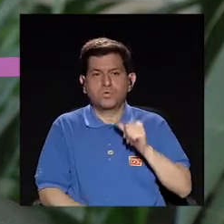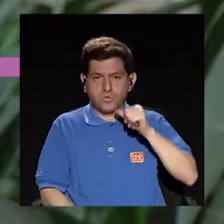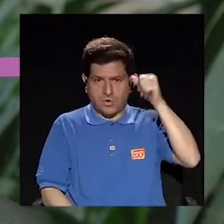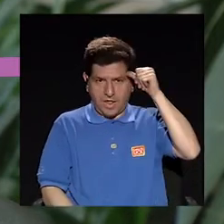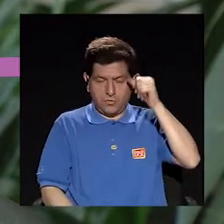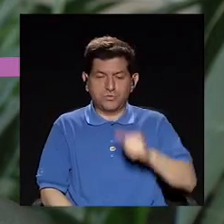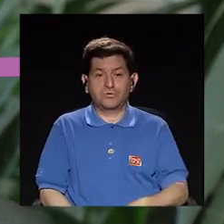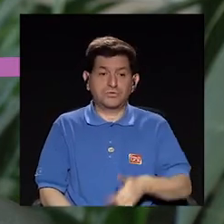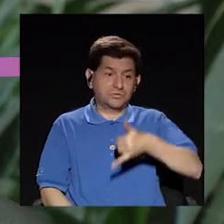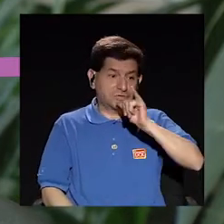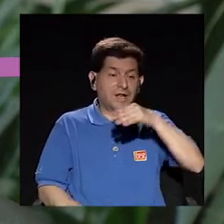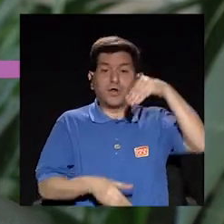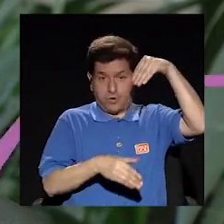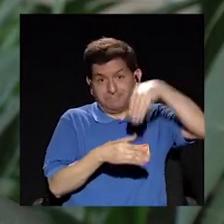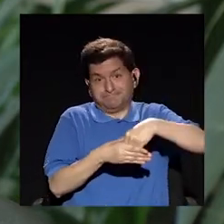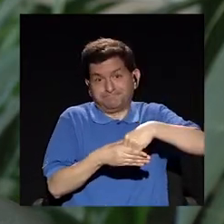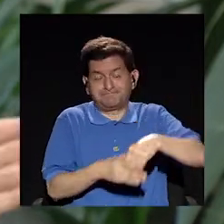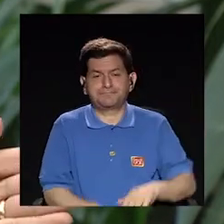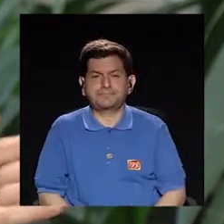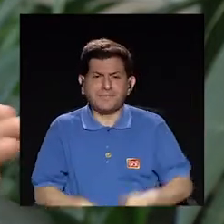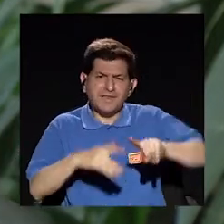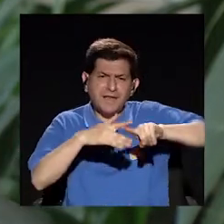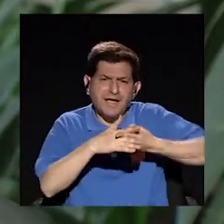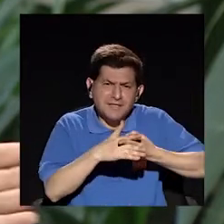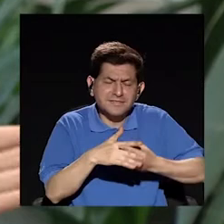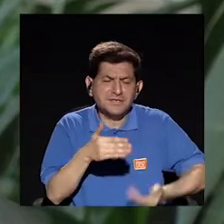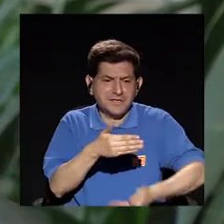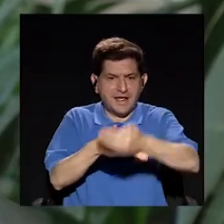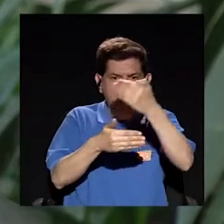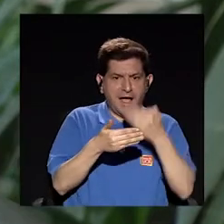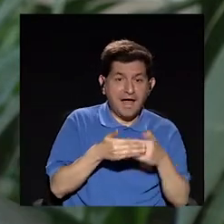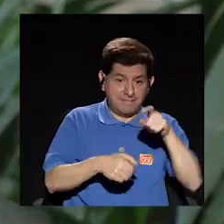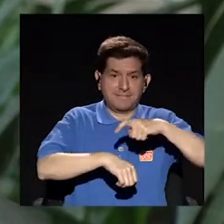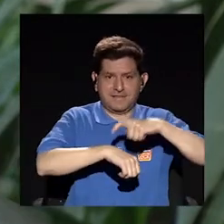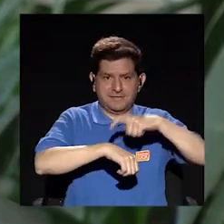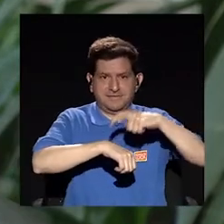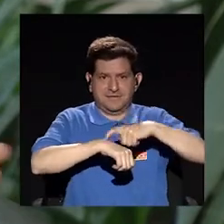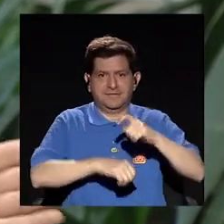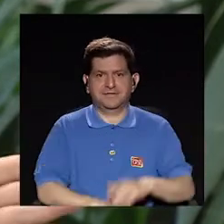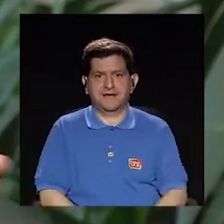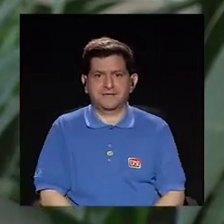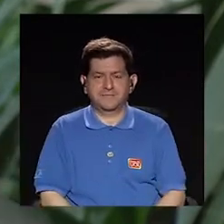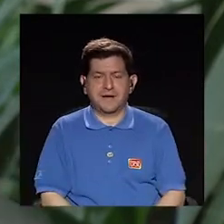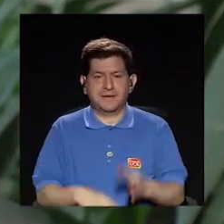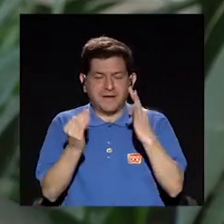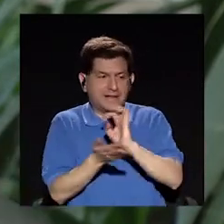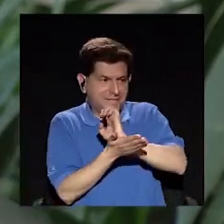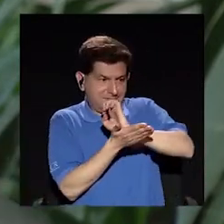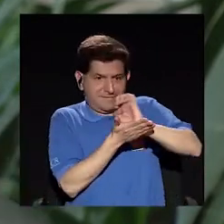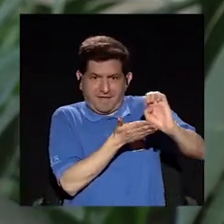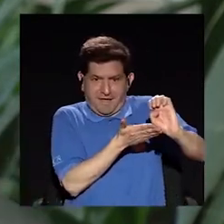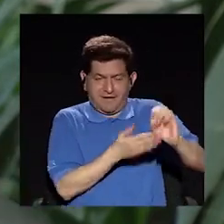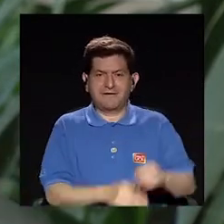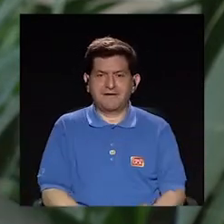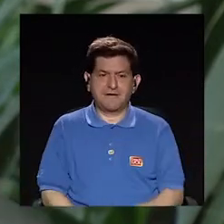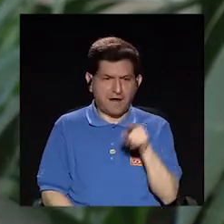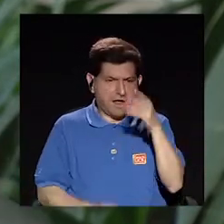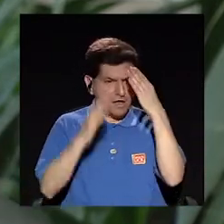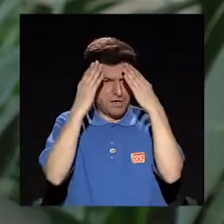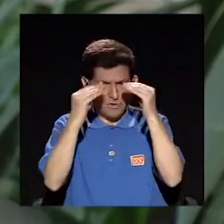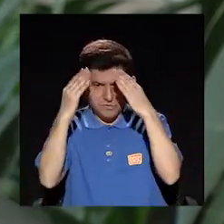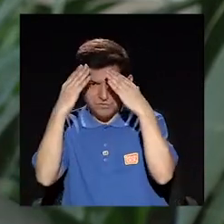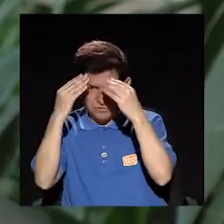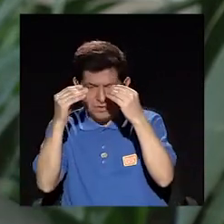alcohol es parte de, ¿verdad? Entonces uh-huh. es comenzar a adelantarnos a esa etapa, ¿verdad?, de prevención, y que darles